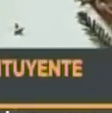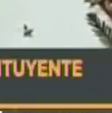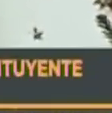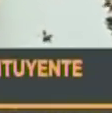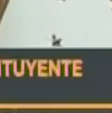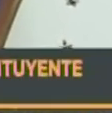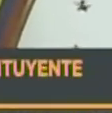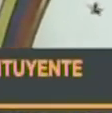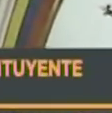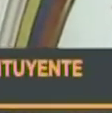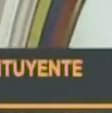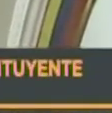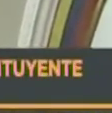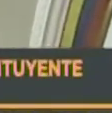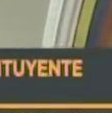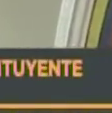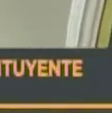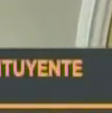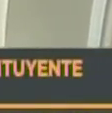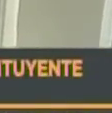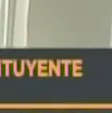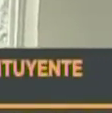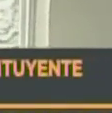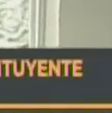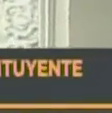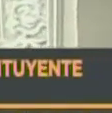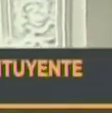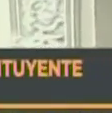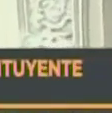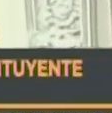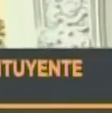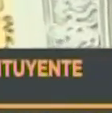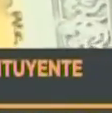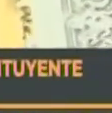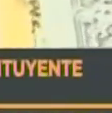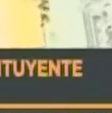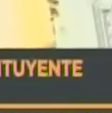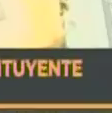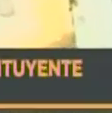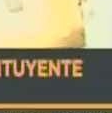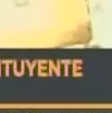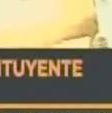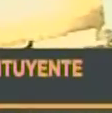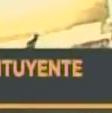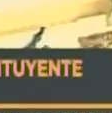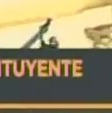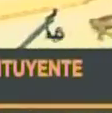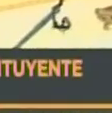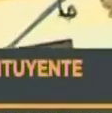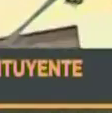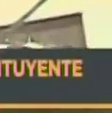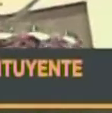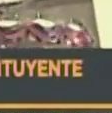van 300.000 toneladas de contrabando de arroz para Colombia y nadie dice nada.